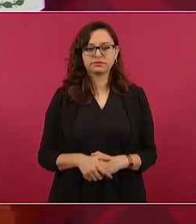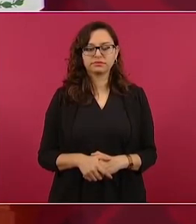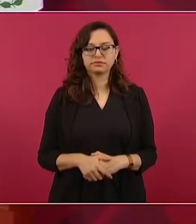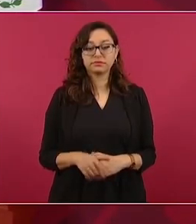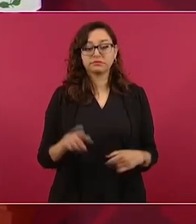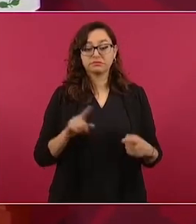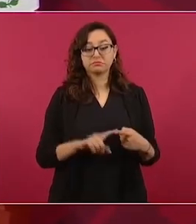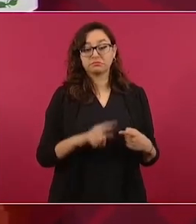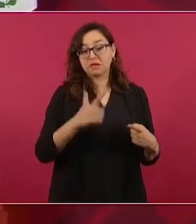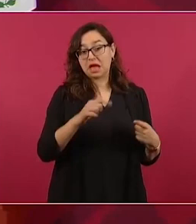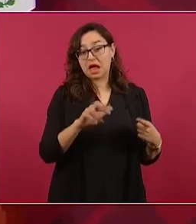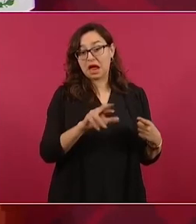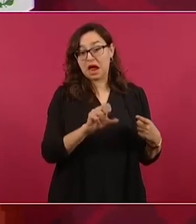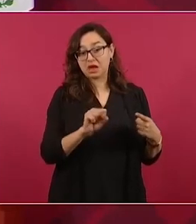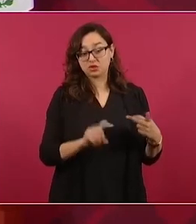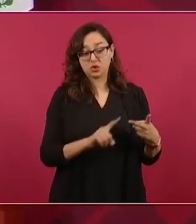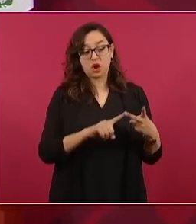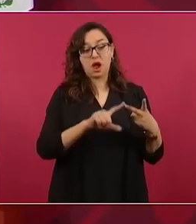Aguayo,